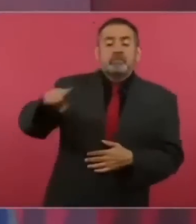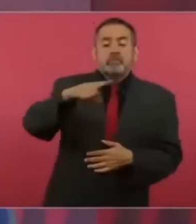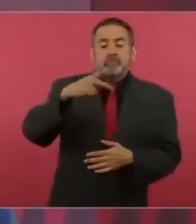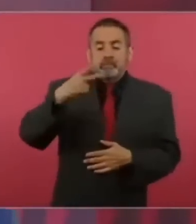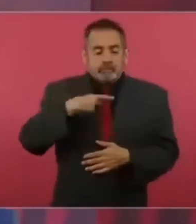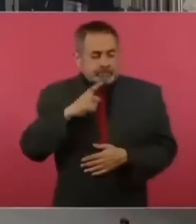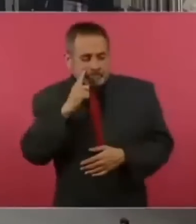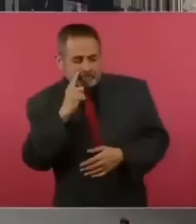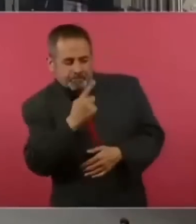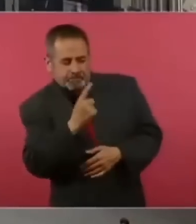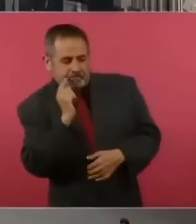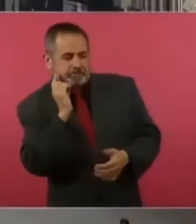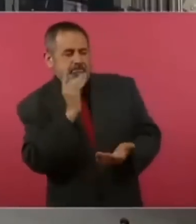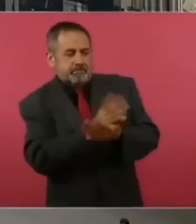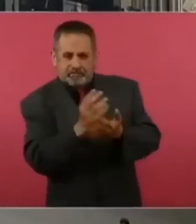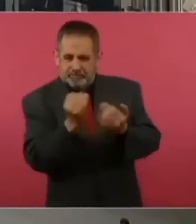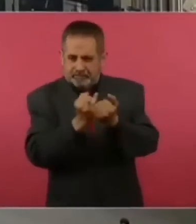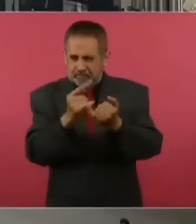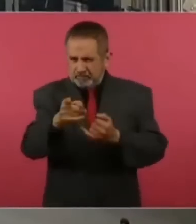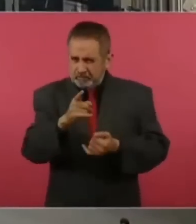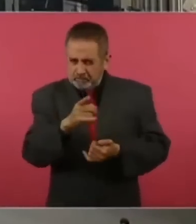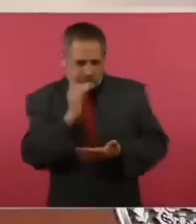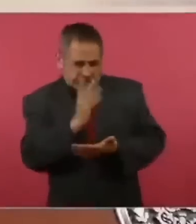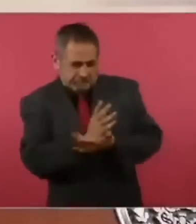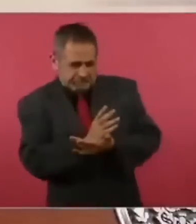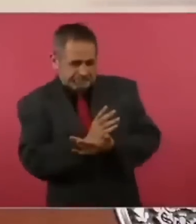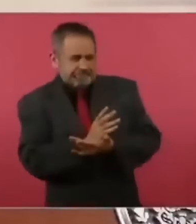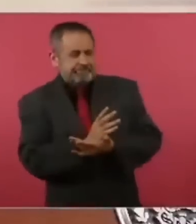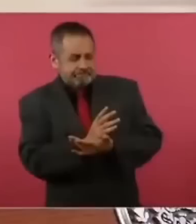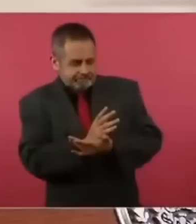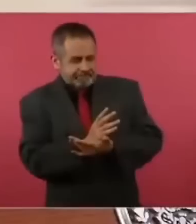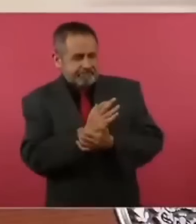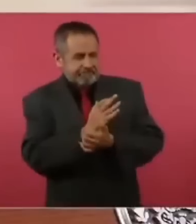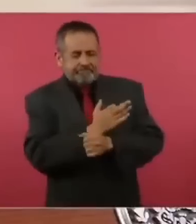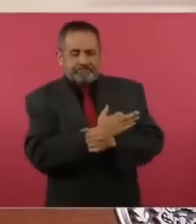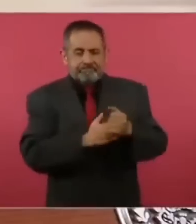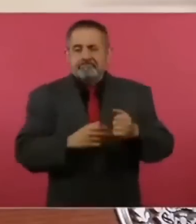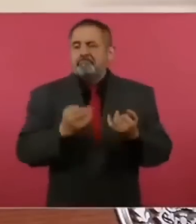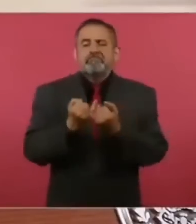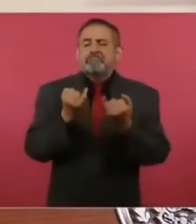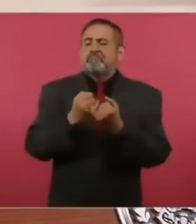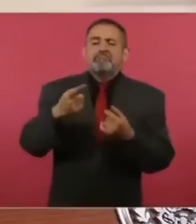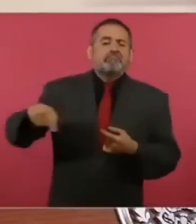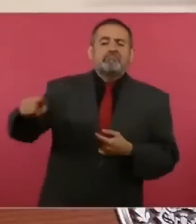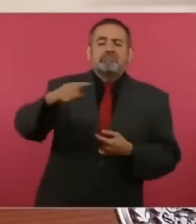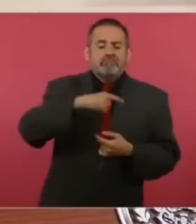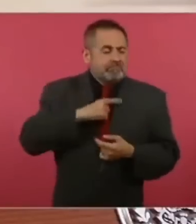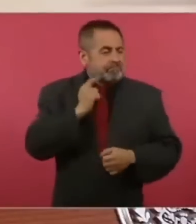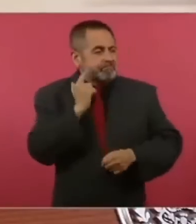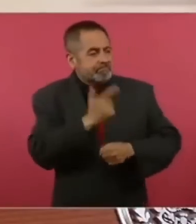como te das cuenta, tú, se da cuenta la gente, ya no es como antes.